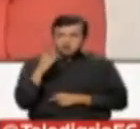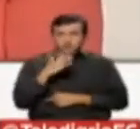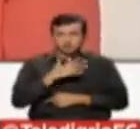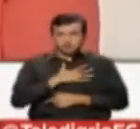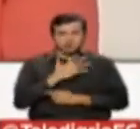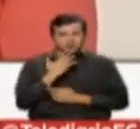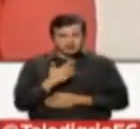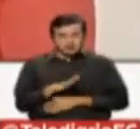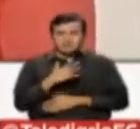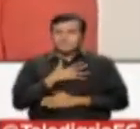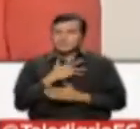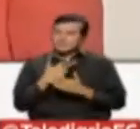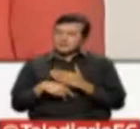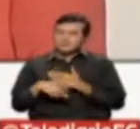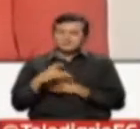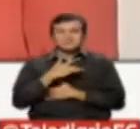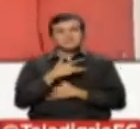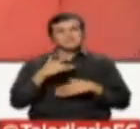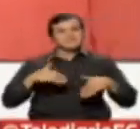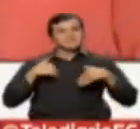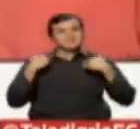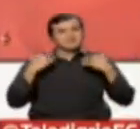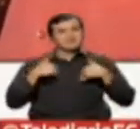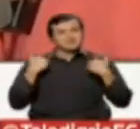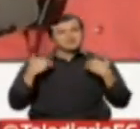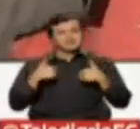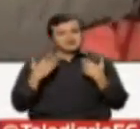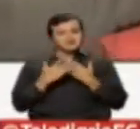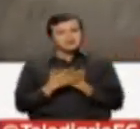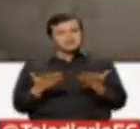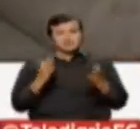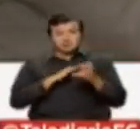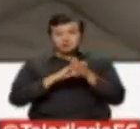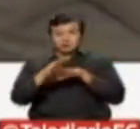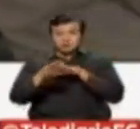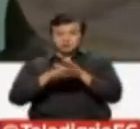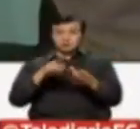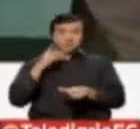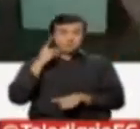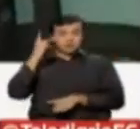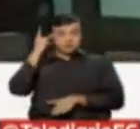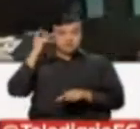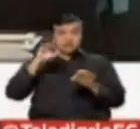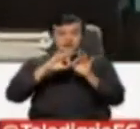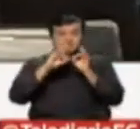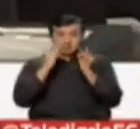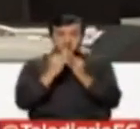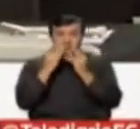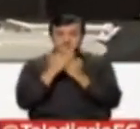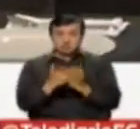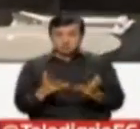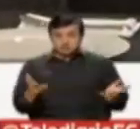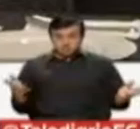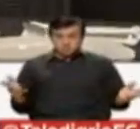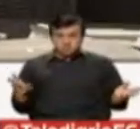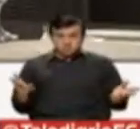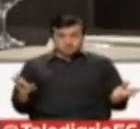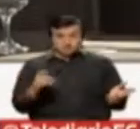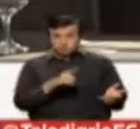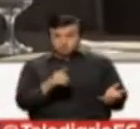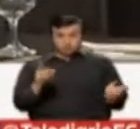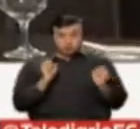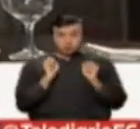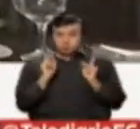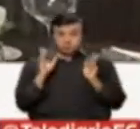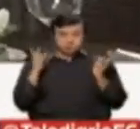llegado hasta acá con mi hijo y estoy muy feliz y ya invitó a los padres de familia que no han tenido esta oportunidad